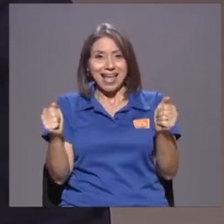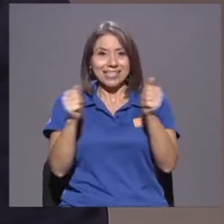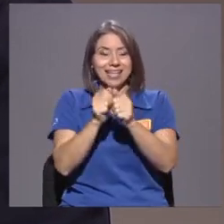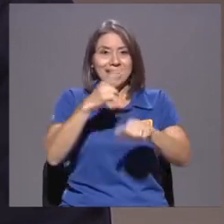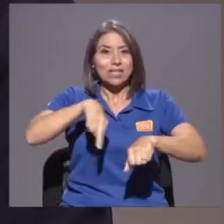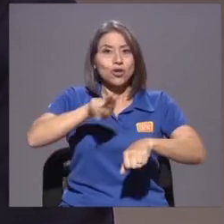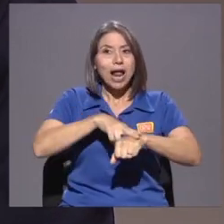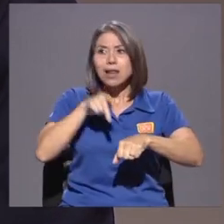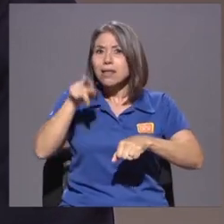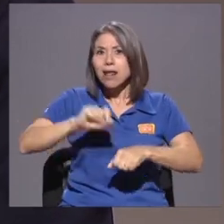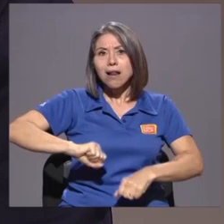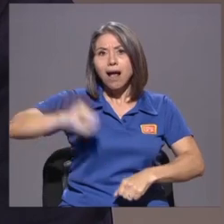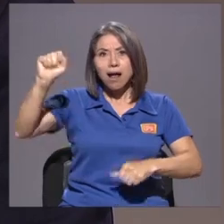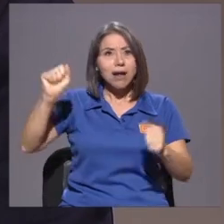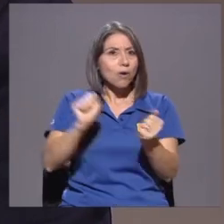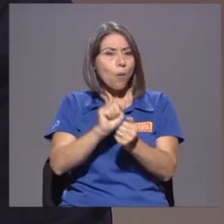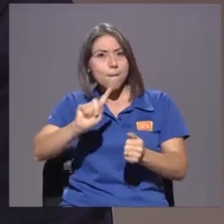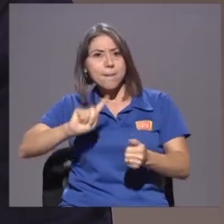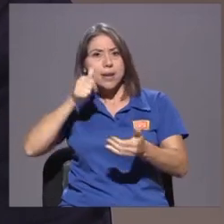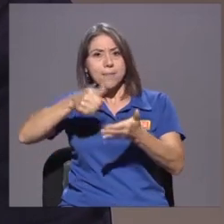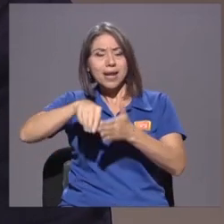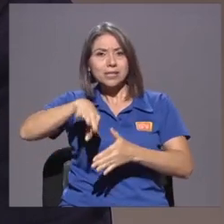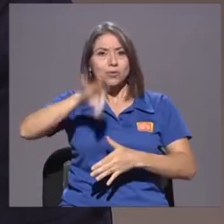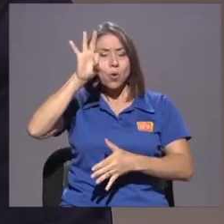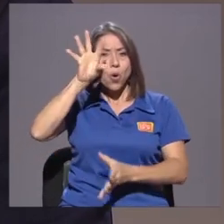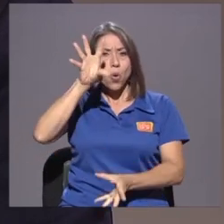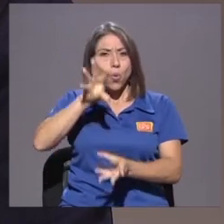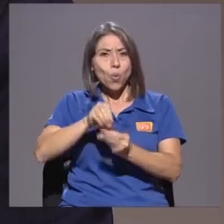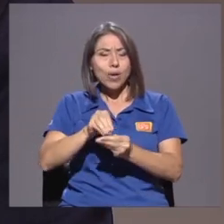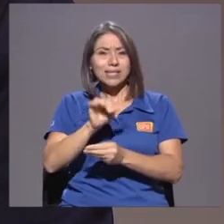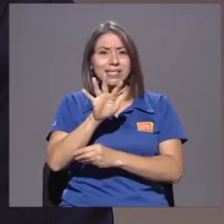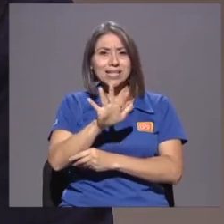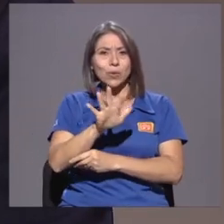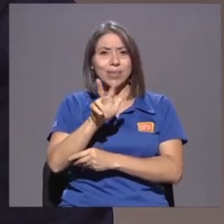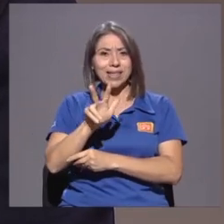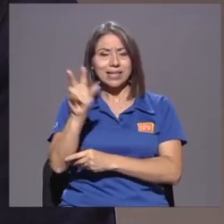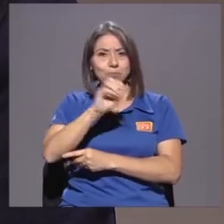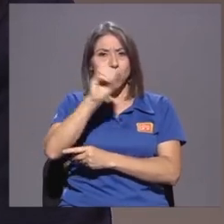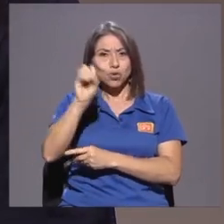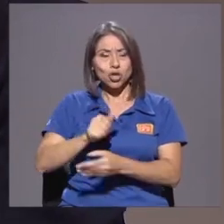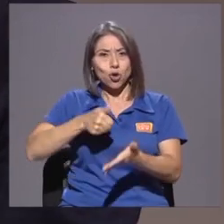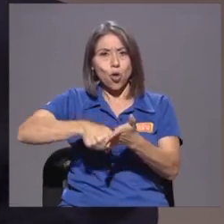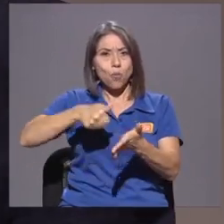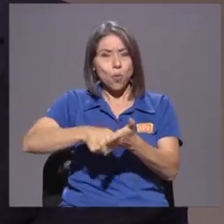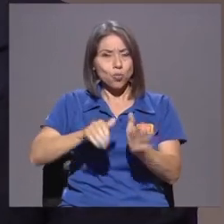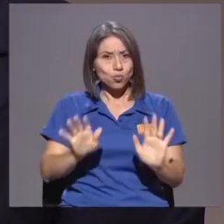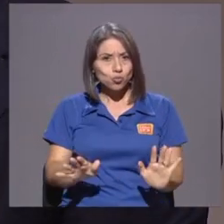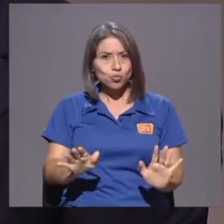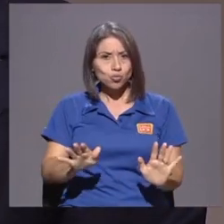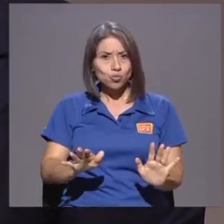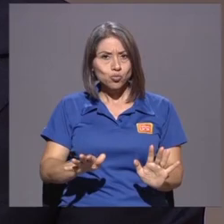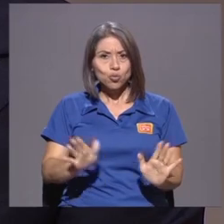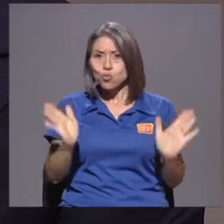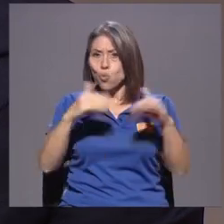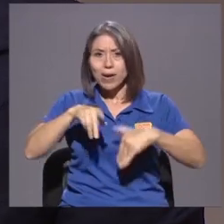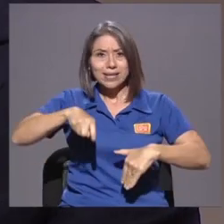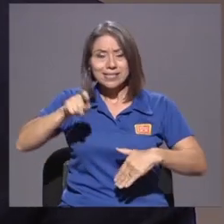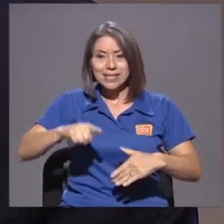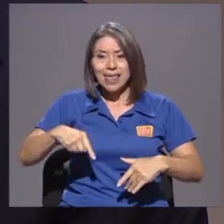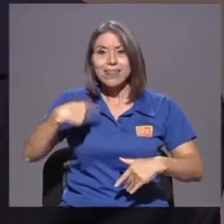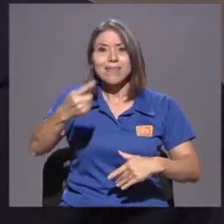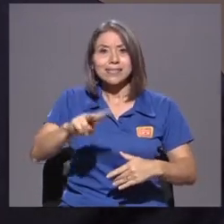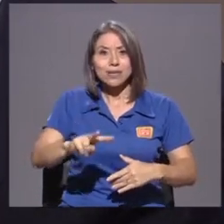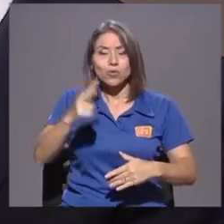necesidad de que haya una segunda vuelta con 53 por ciento de los votos es un gran mensaje es que él es